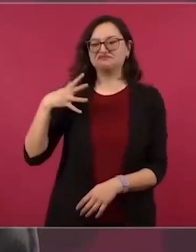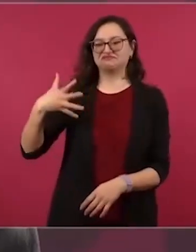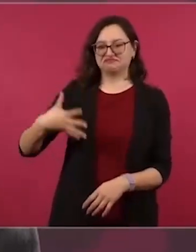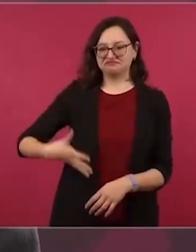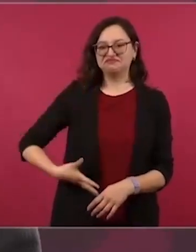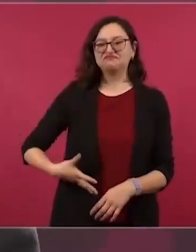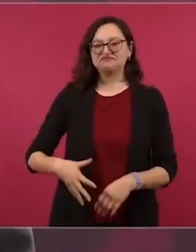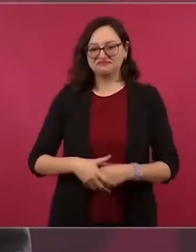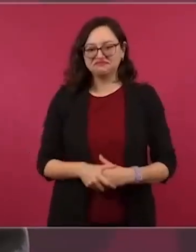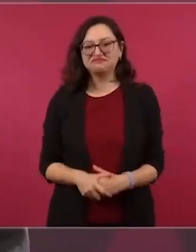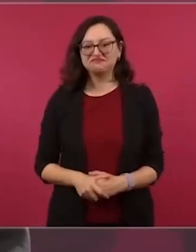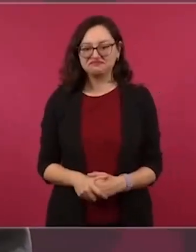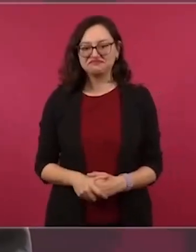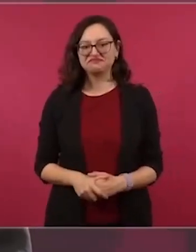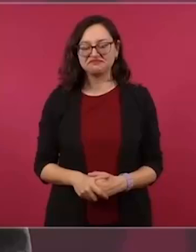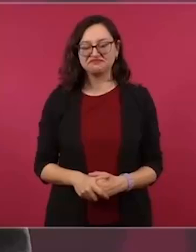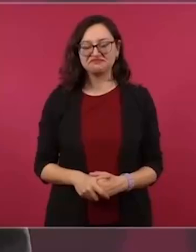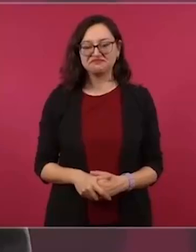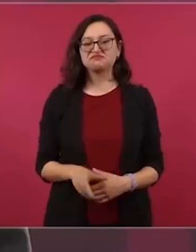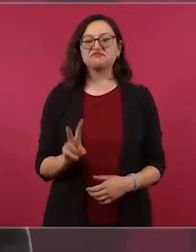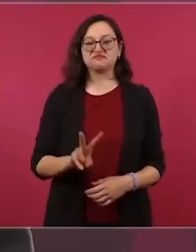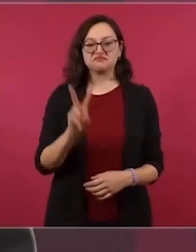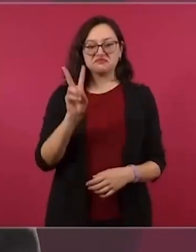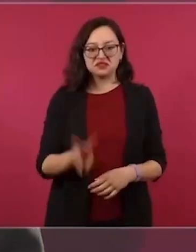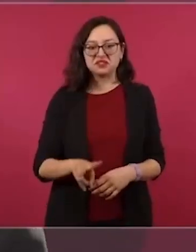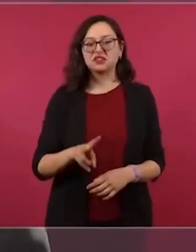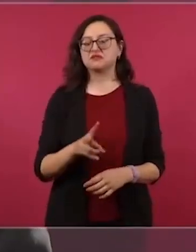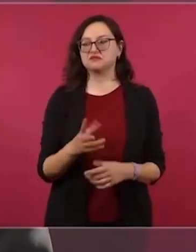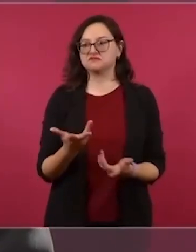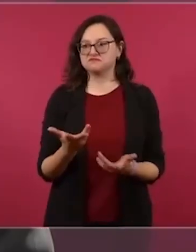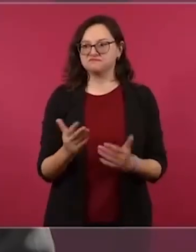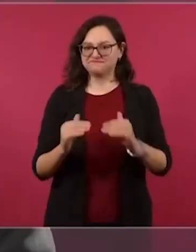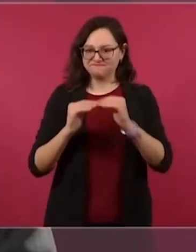reafirmamos nuestra vocación democrática.